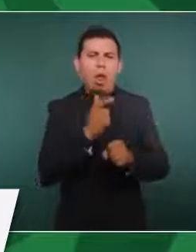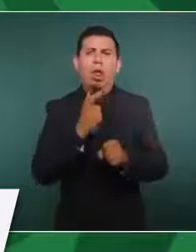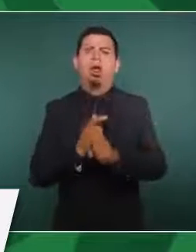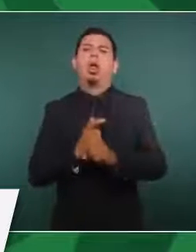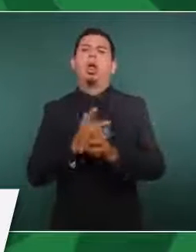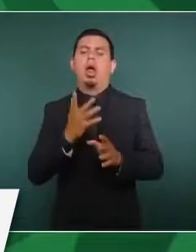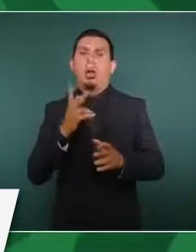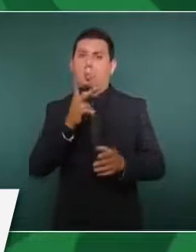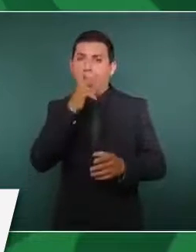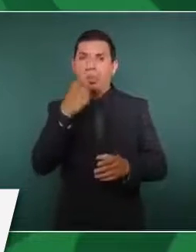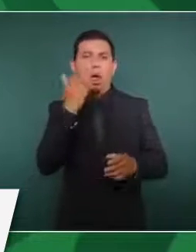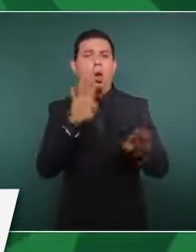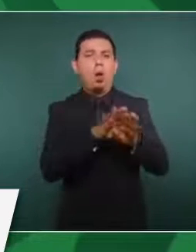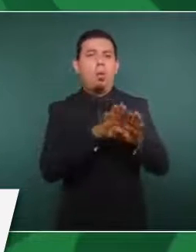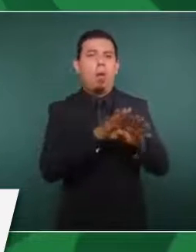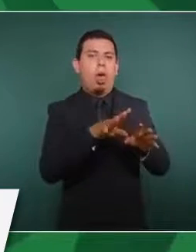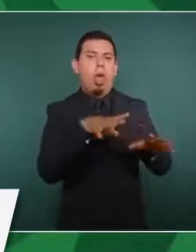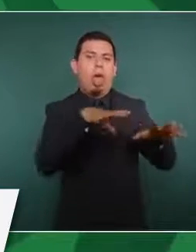de Pemex.